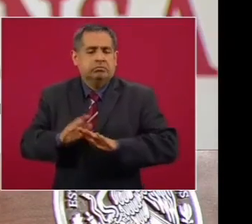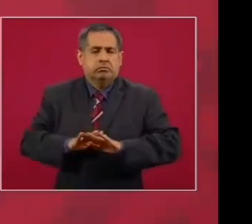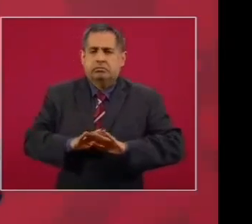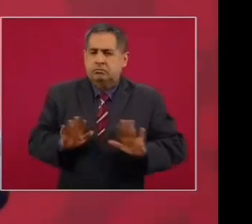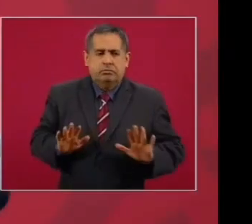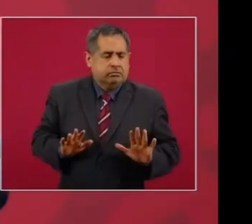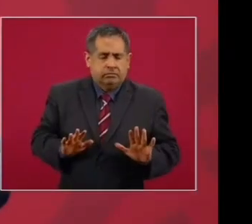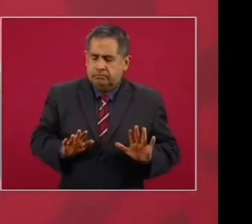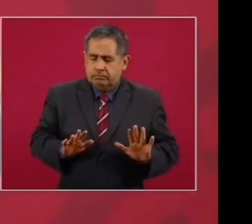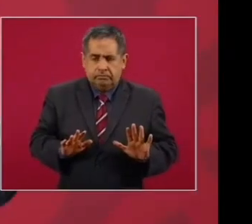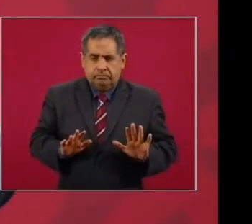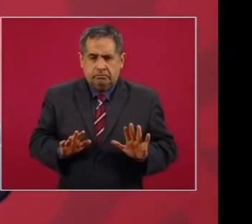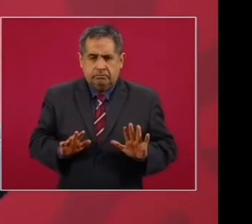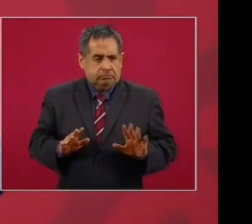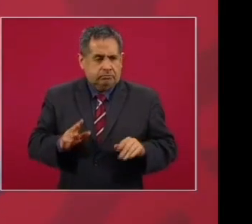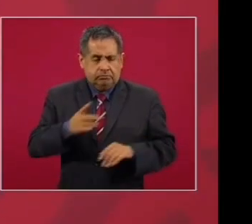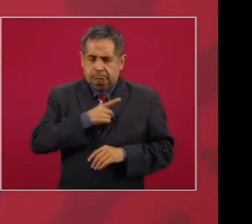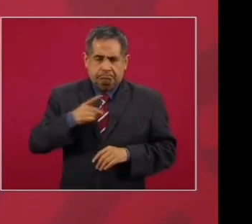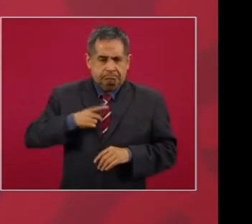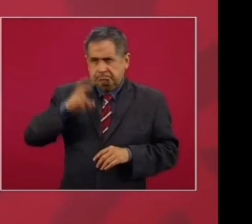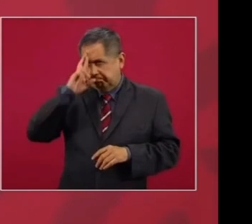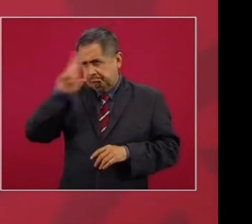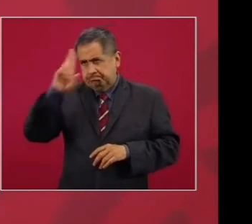de otras naciones